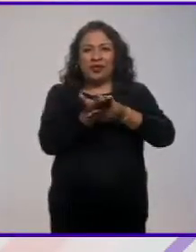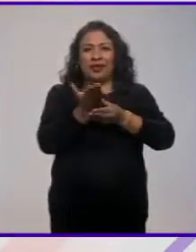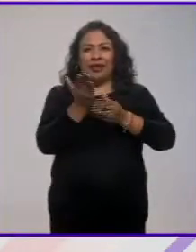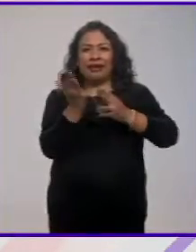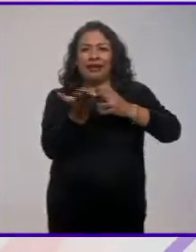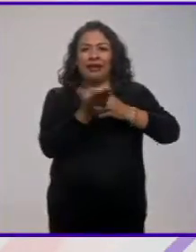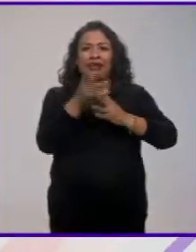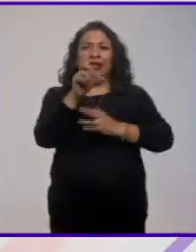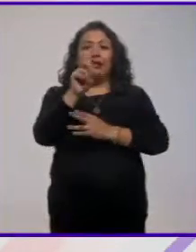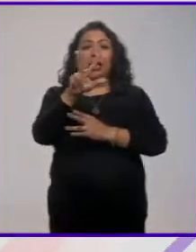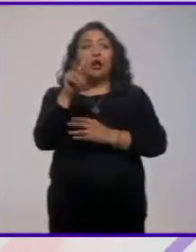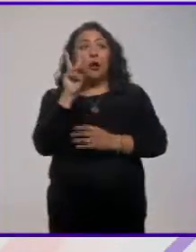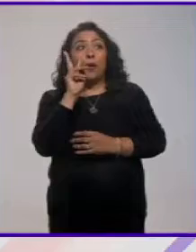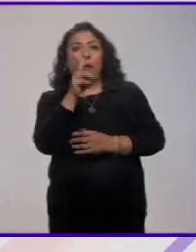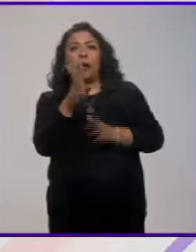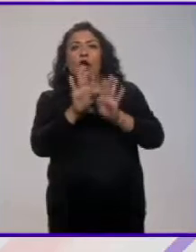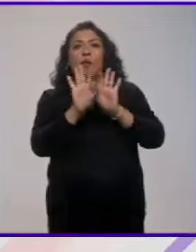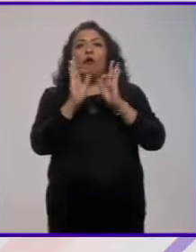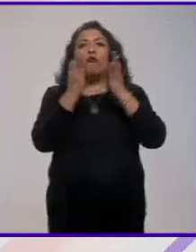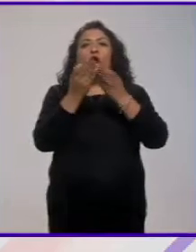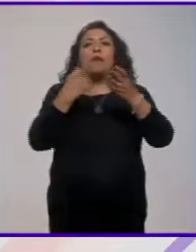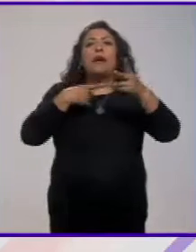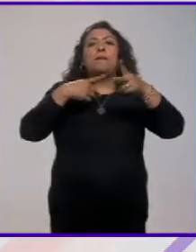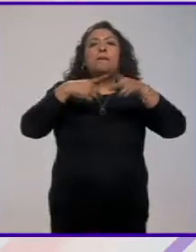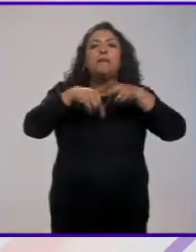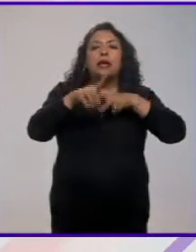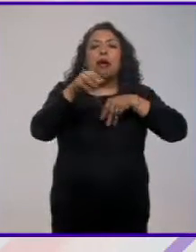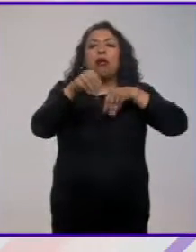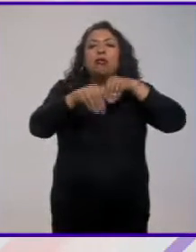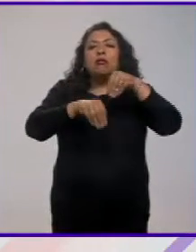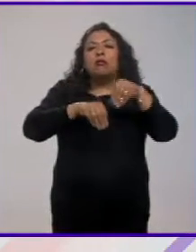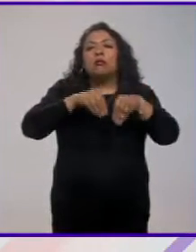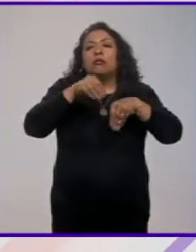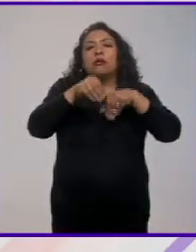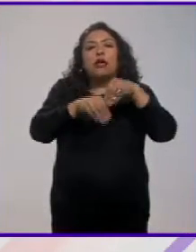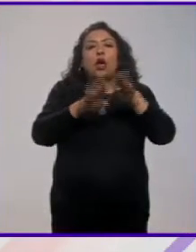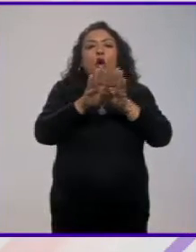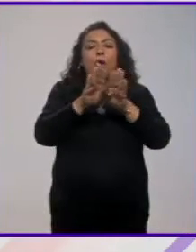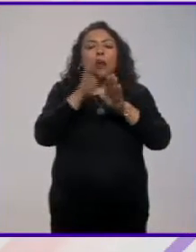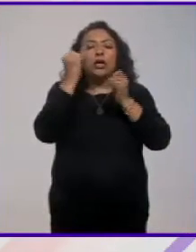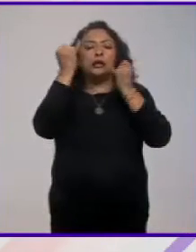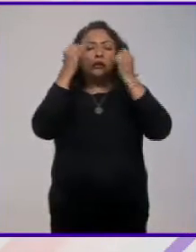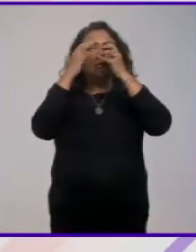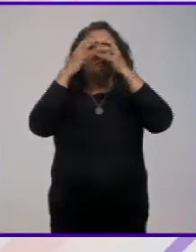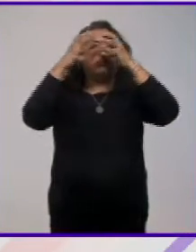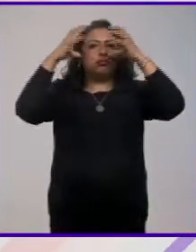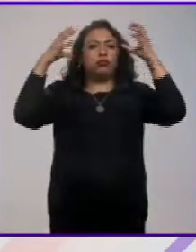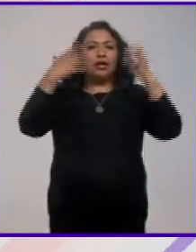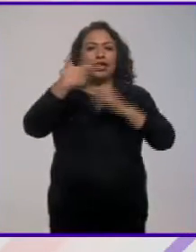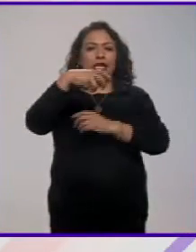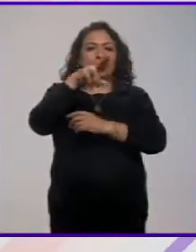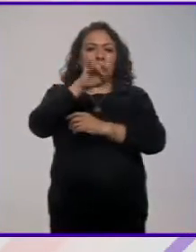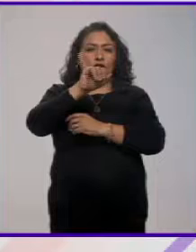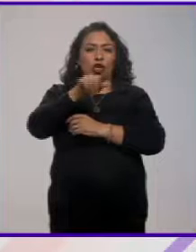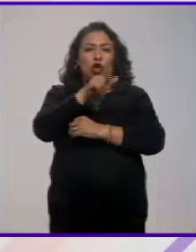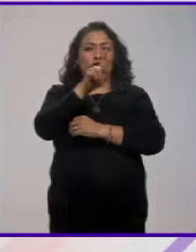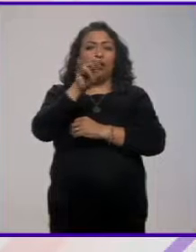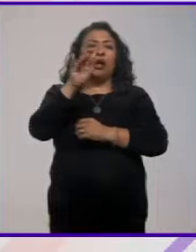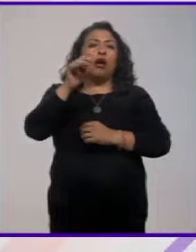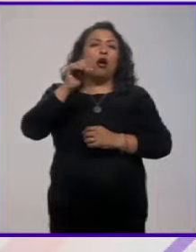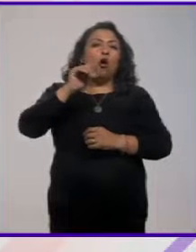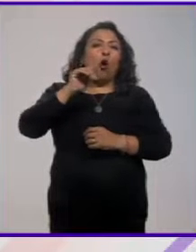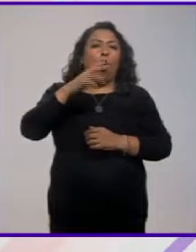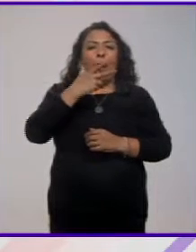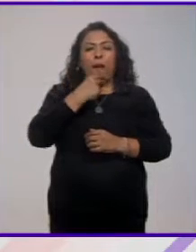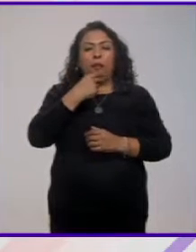38 muestra la forma en la que se empezó a crear el imaginario del Quijote, este viejo